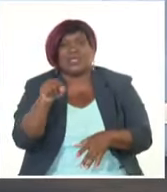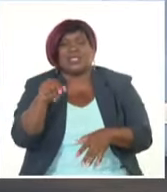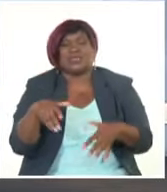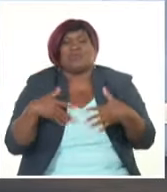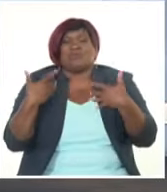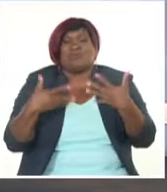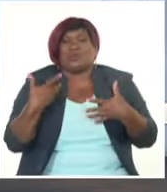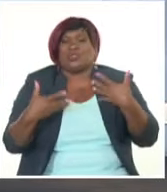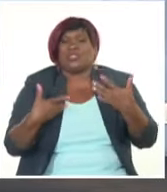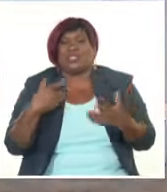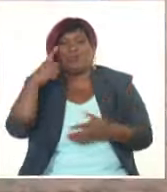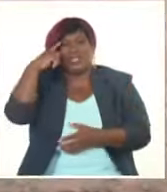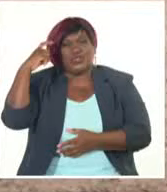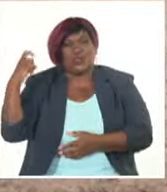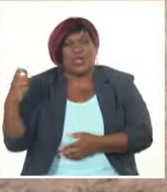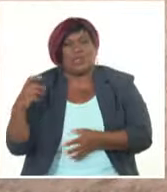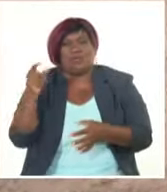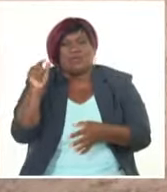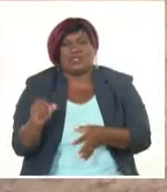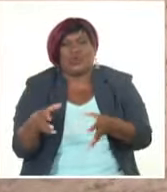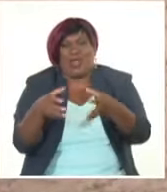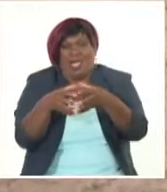varios sueños. Veamos.